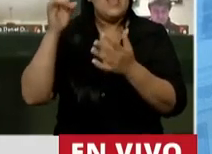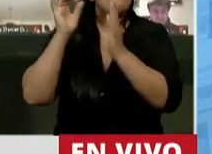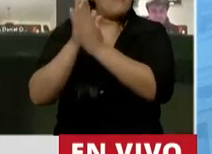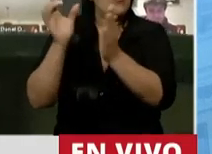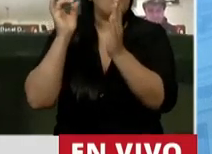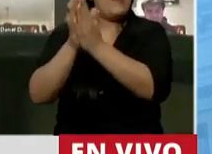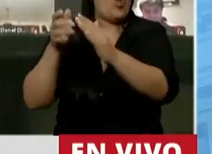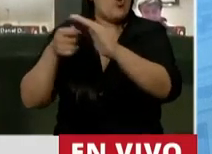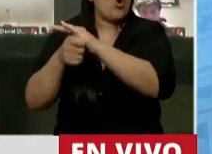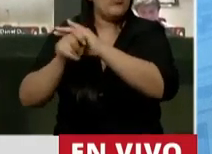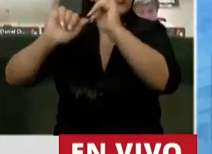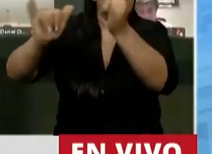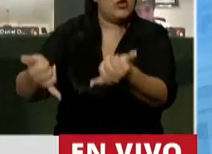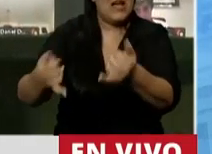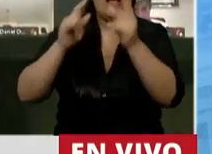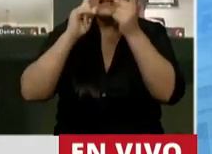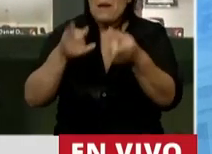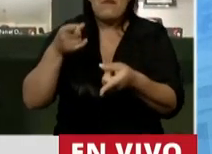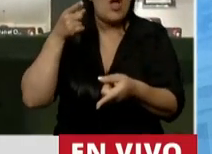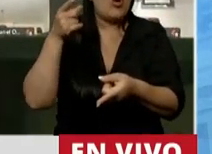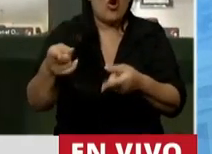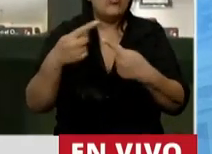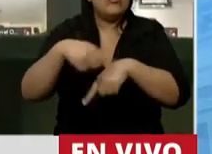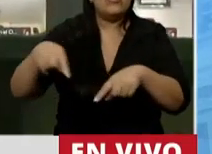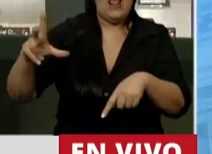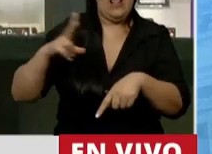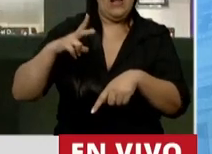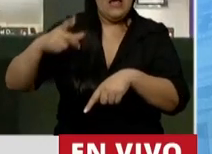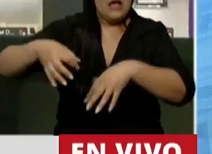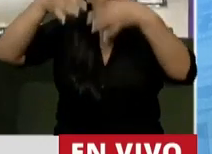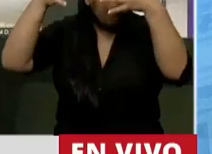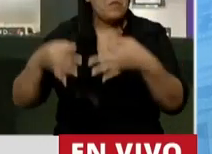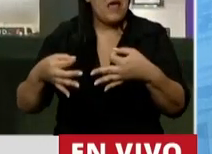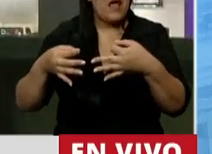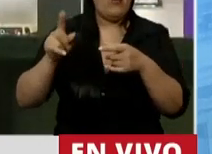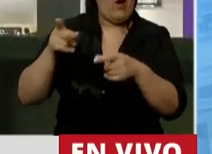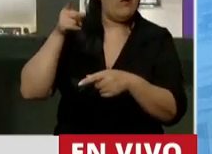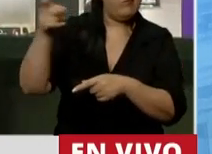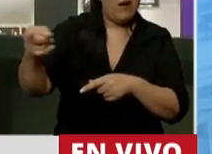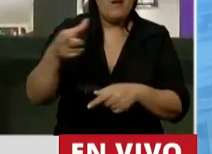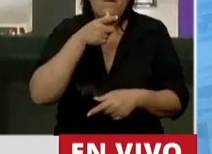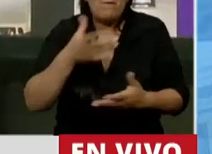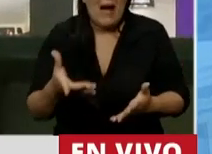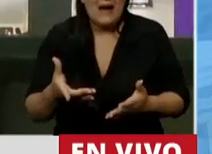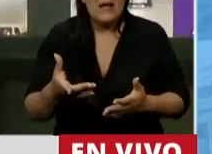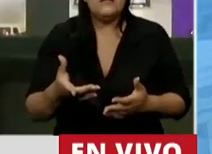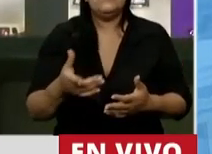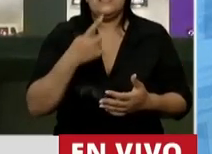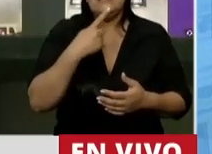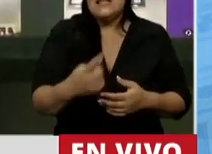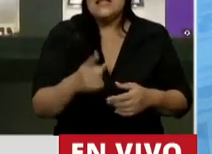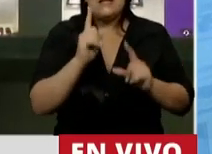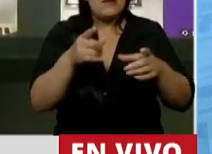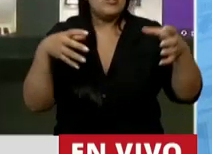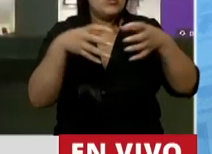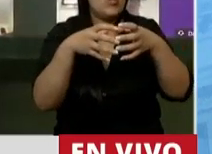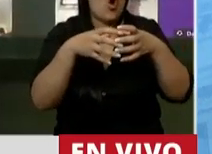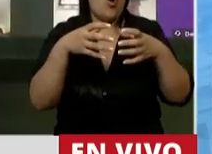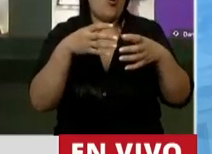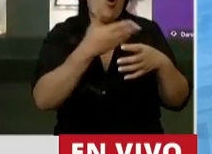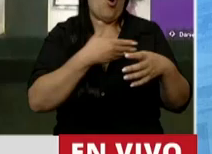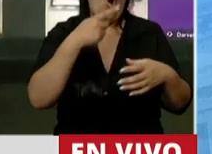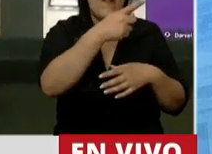paradójico desprecio y repudio hacia la riqueza legítima. Parece que, como expresamente recita el oficialismo en sus